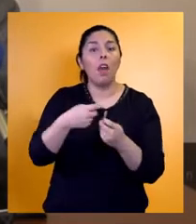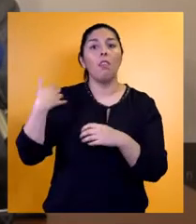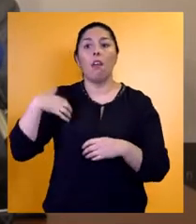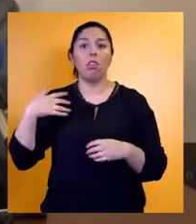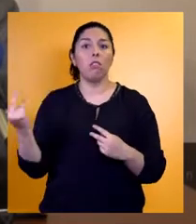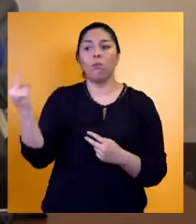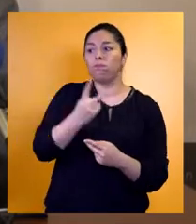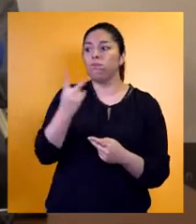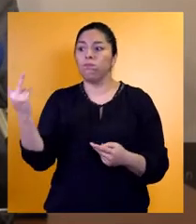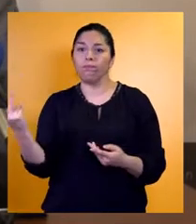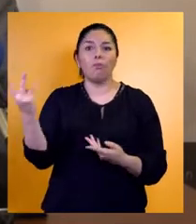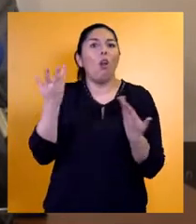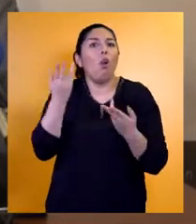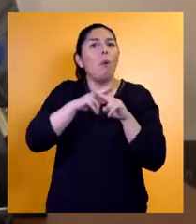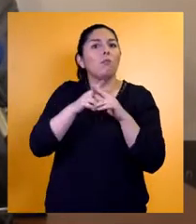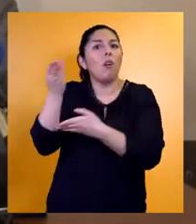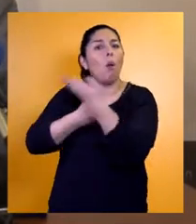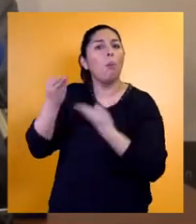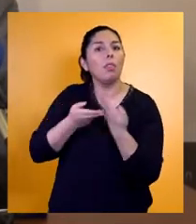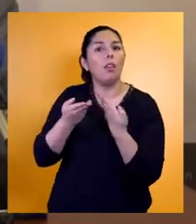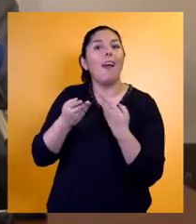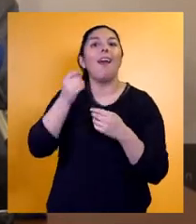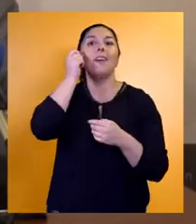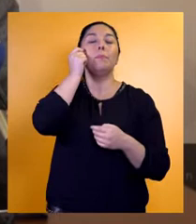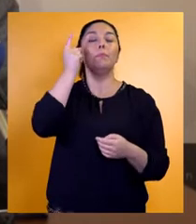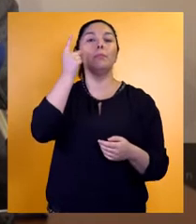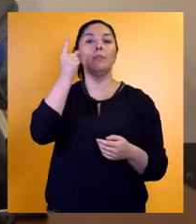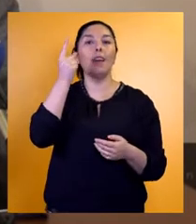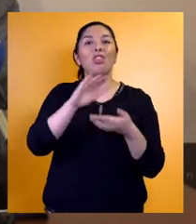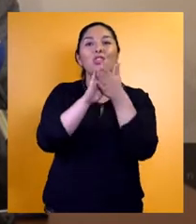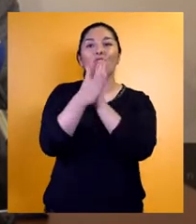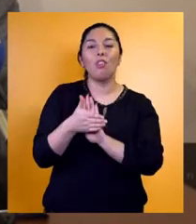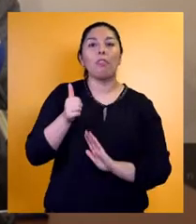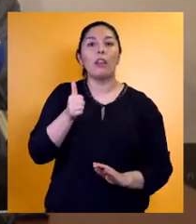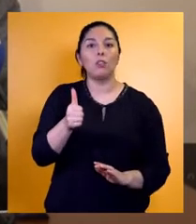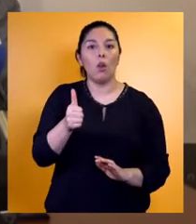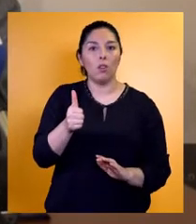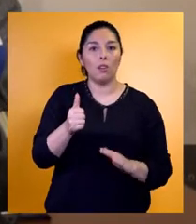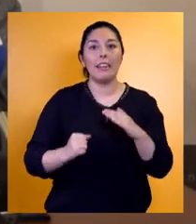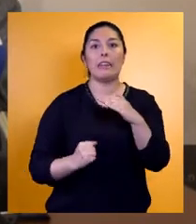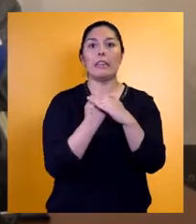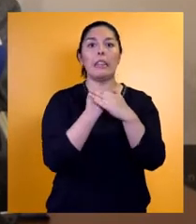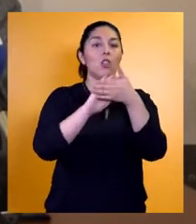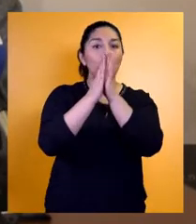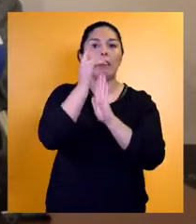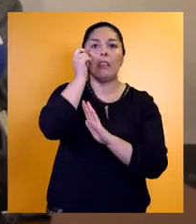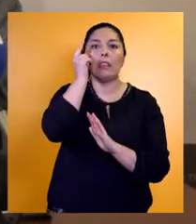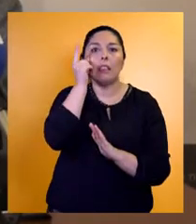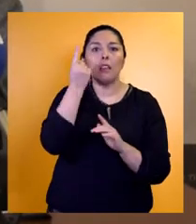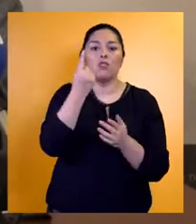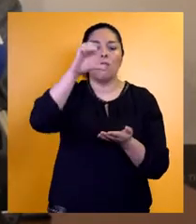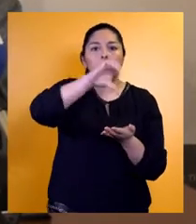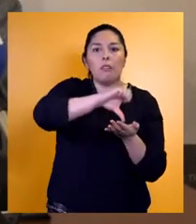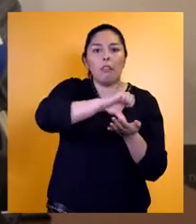lado argentino. Y eso es llamar al mundo legislativo y a las autoridades que realmente, si piensan en descentralizar, vean